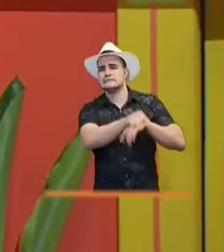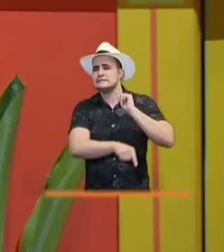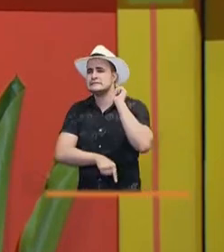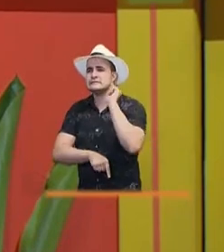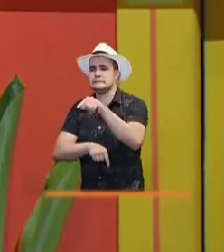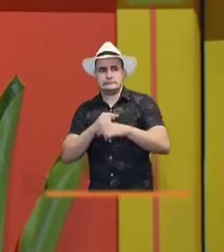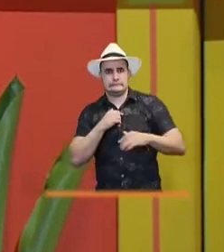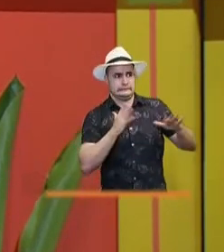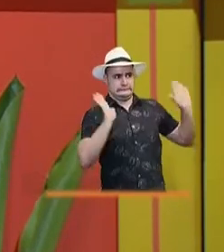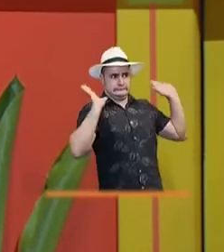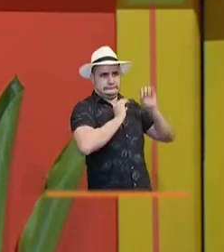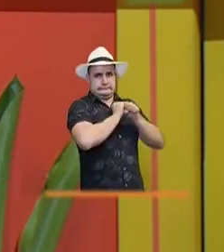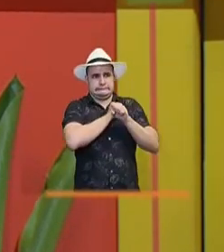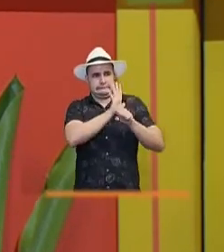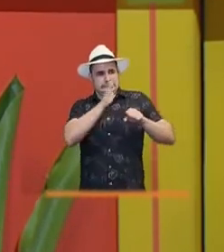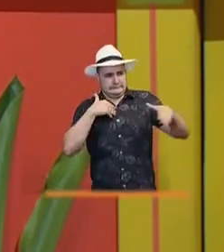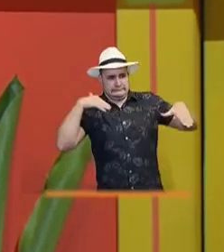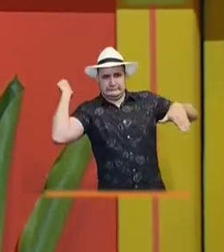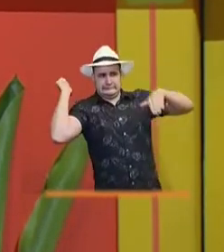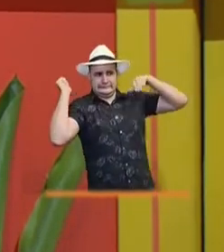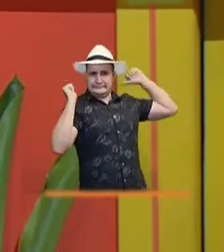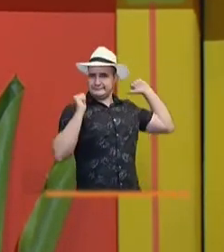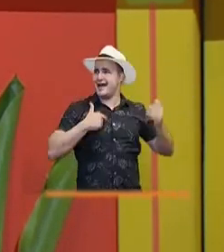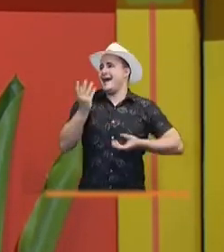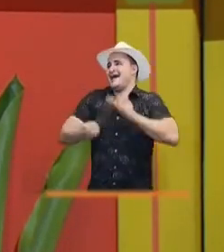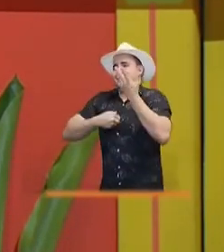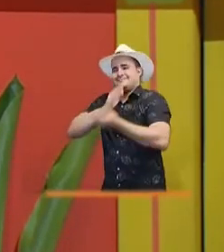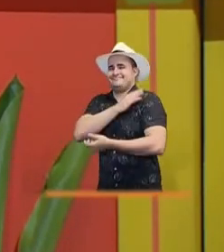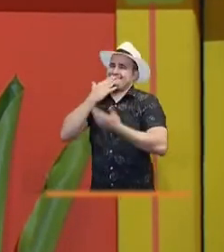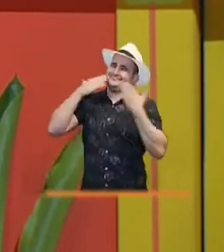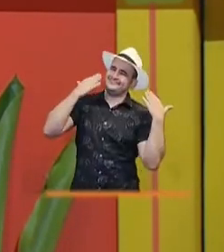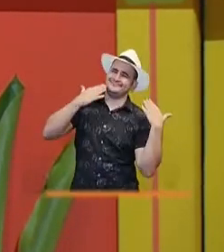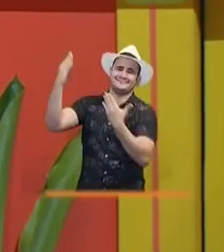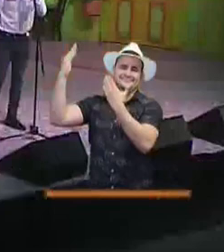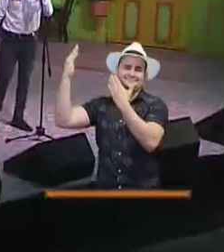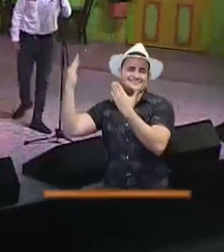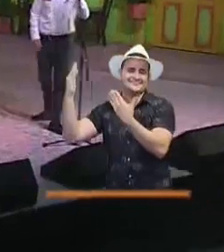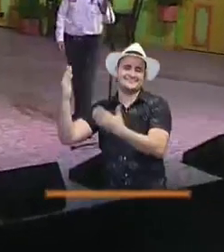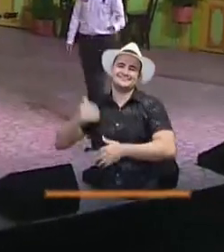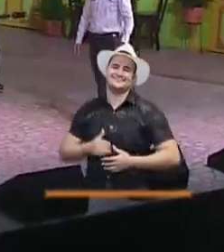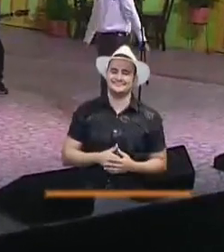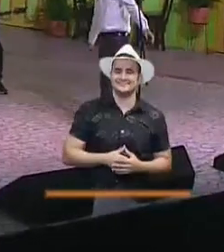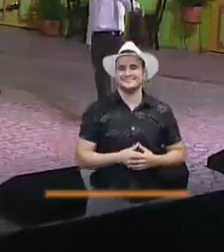y permitirme hacer lo que tanto amo.